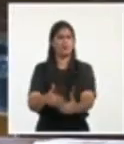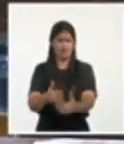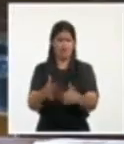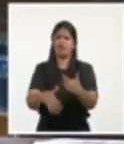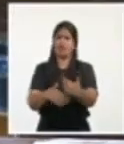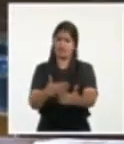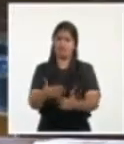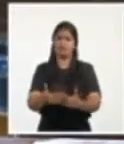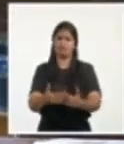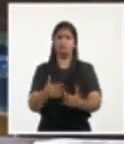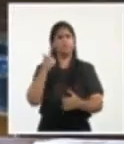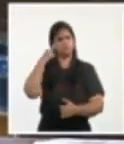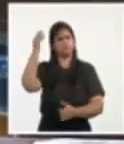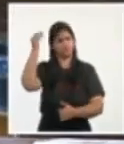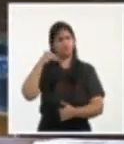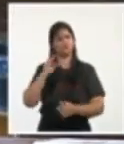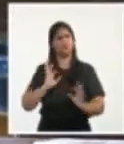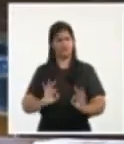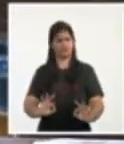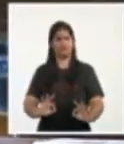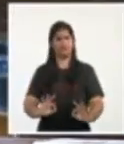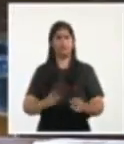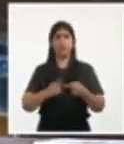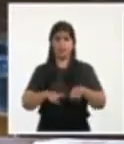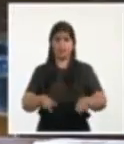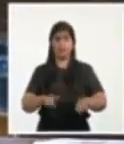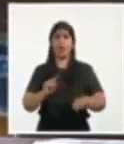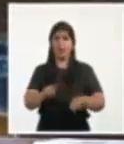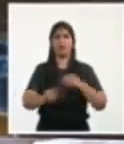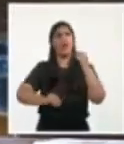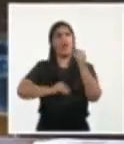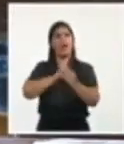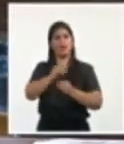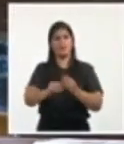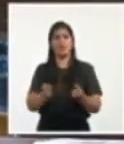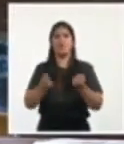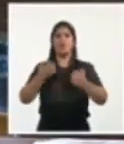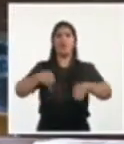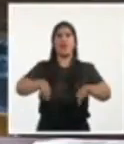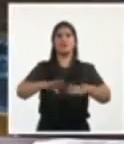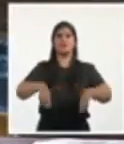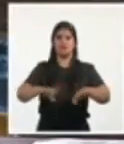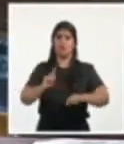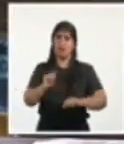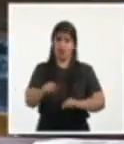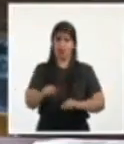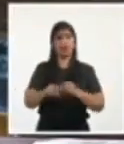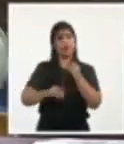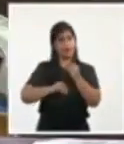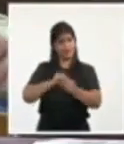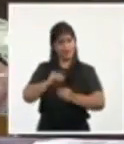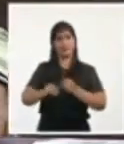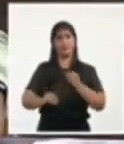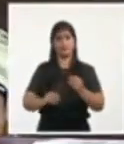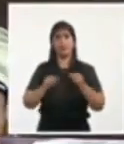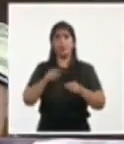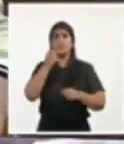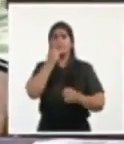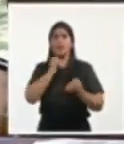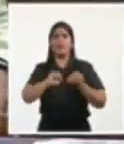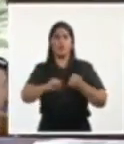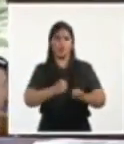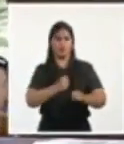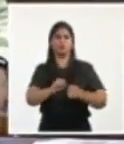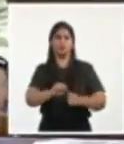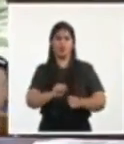hecho para ir disminuyendo la brecha que podemos tener, aunque, reitero, Matanza